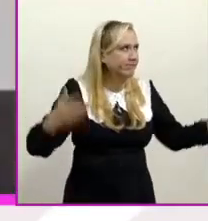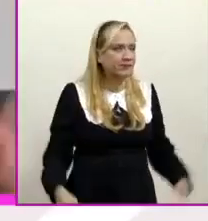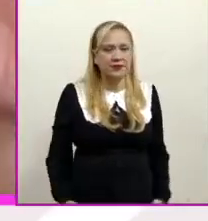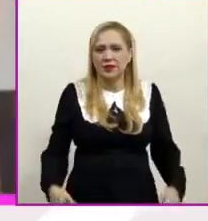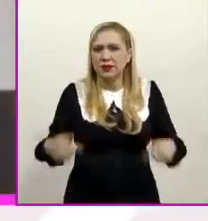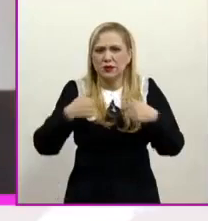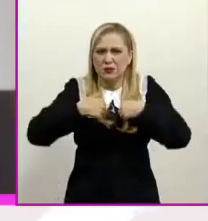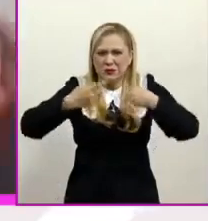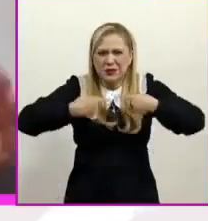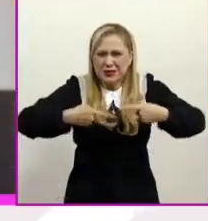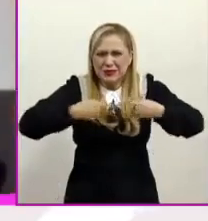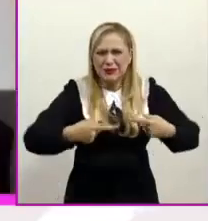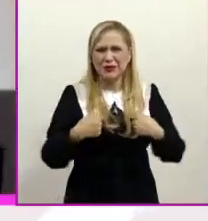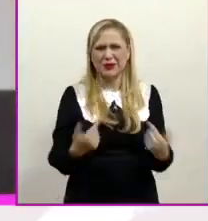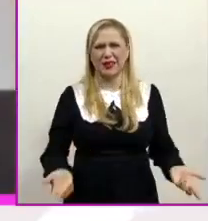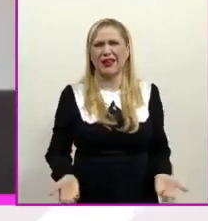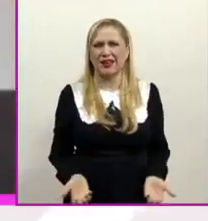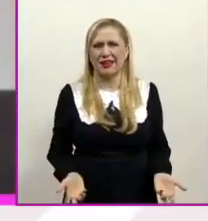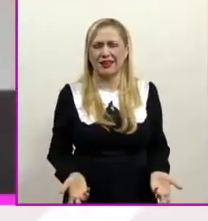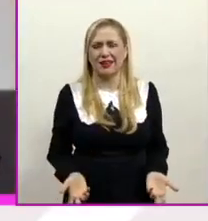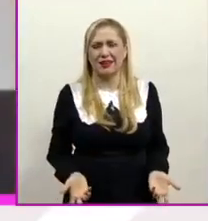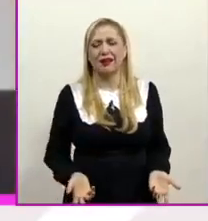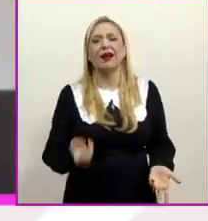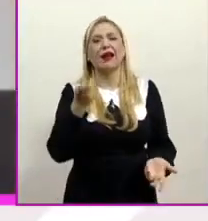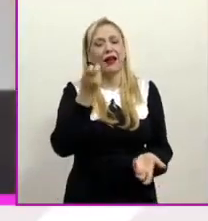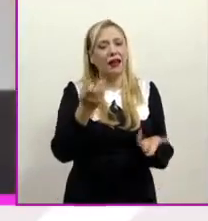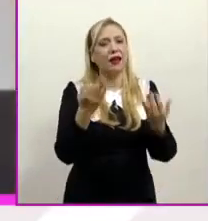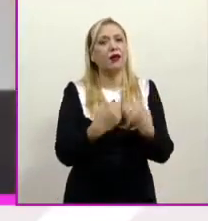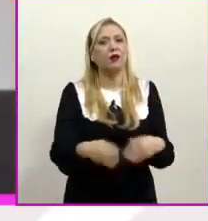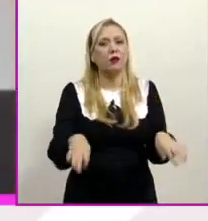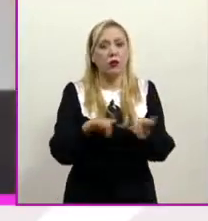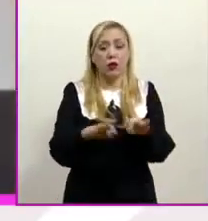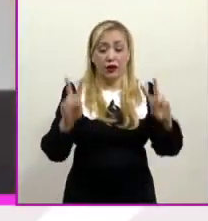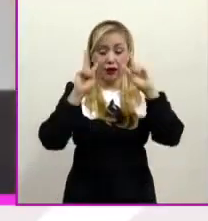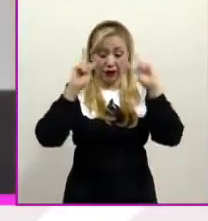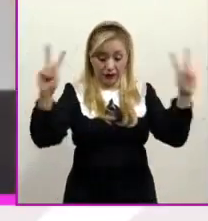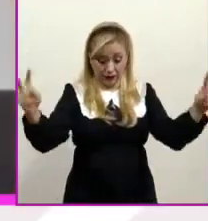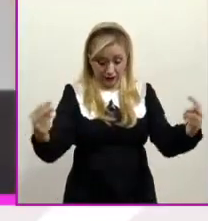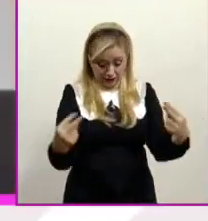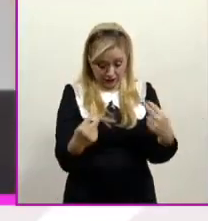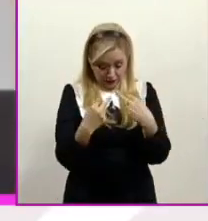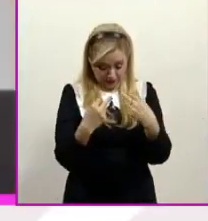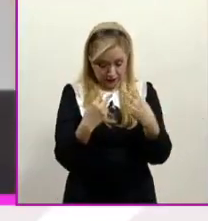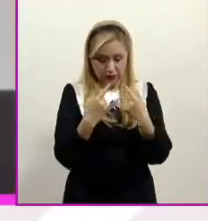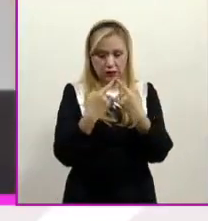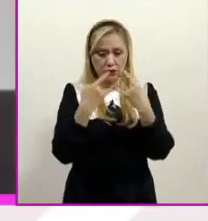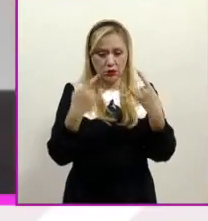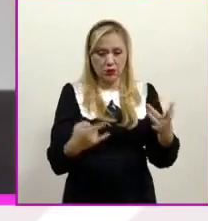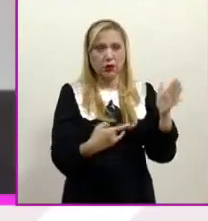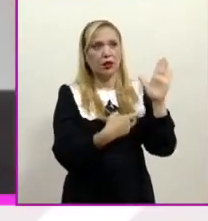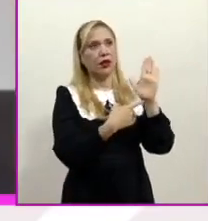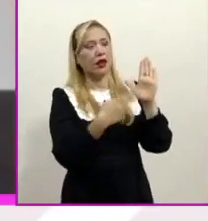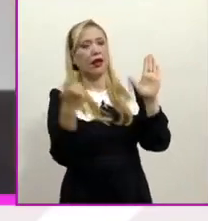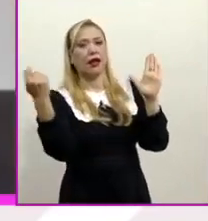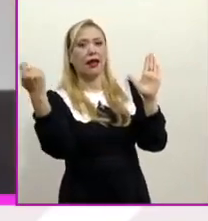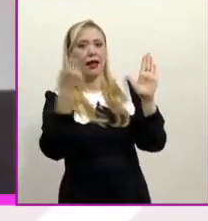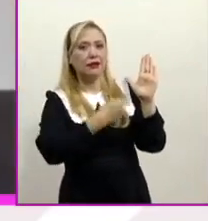personas. Entonces, creo que lo importante es hacer un diagnóstico de la historia que estamos contando,